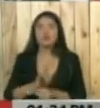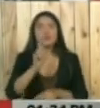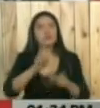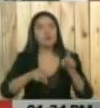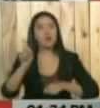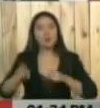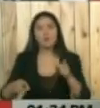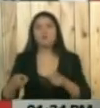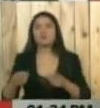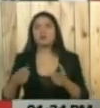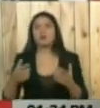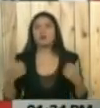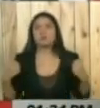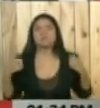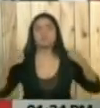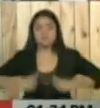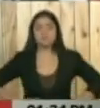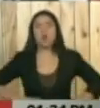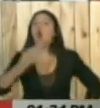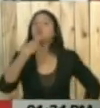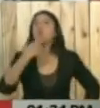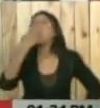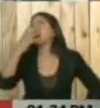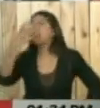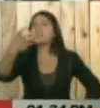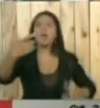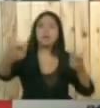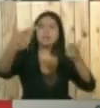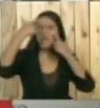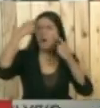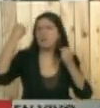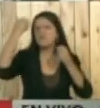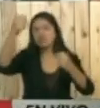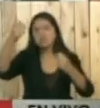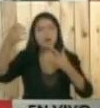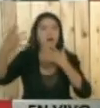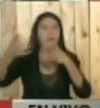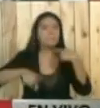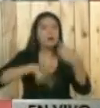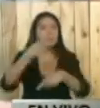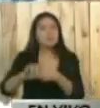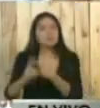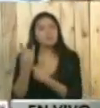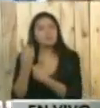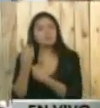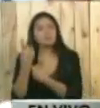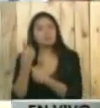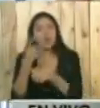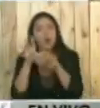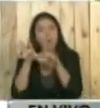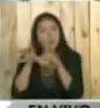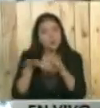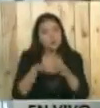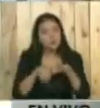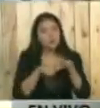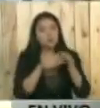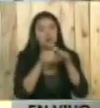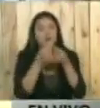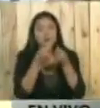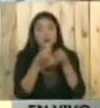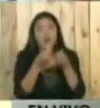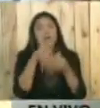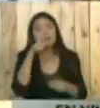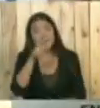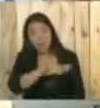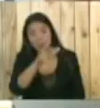que se pusieron una franela roja y gritaban ¡Viva Chávez!, para después inmiscuirse en delitos de corrupción, robarse el dinero